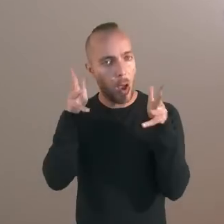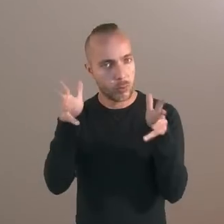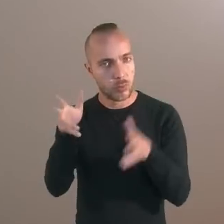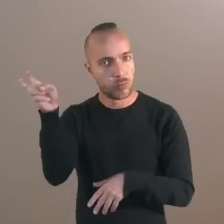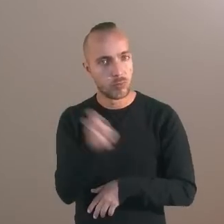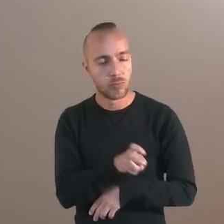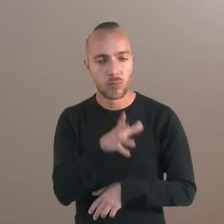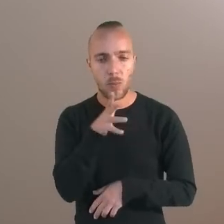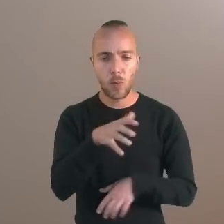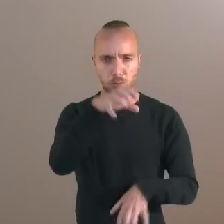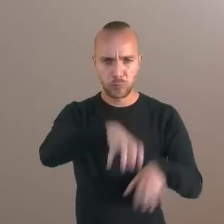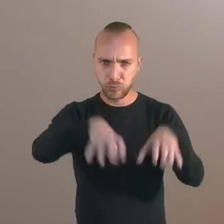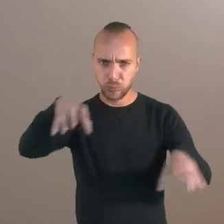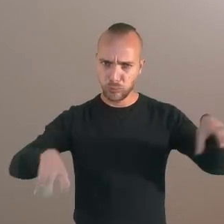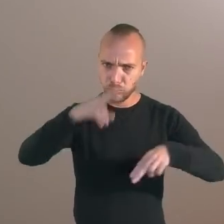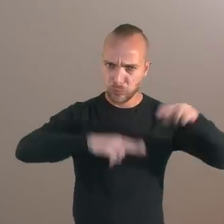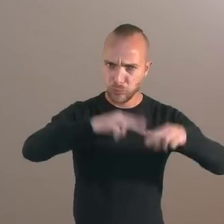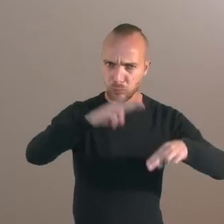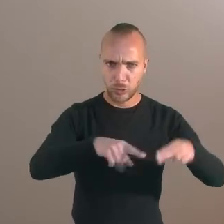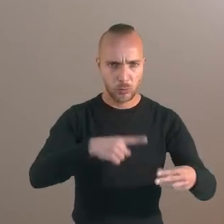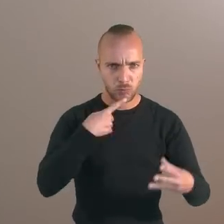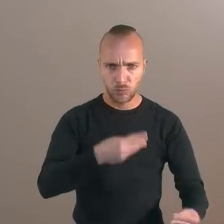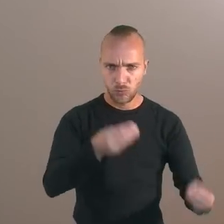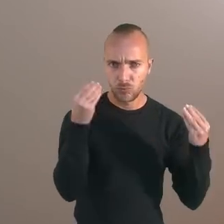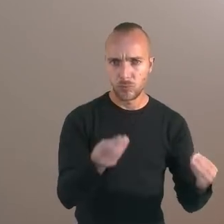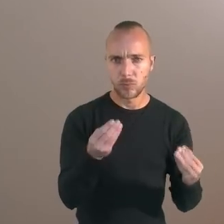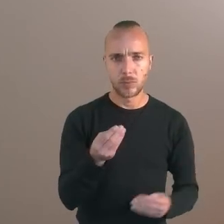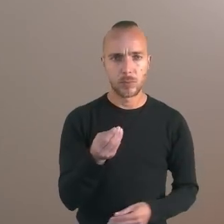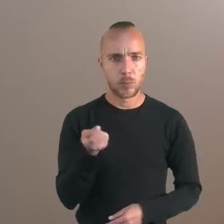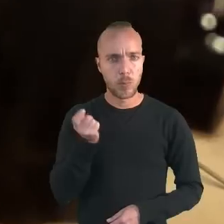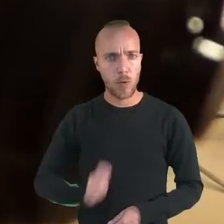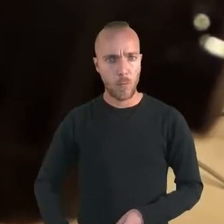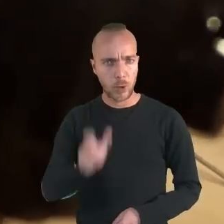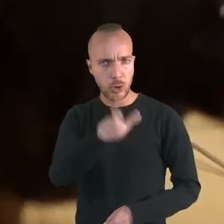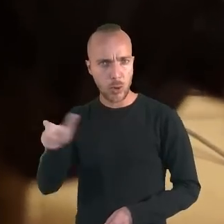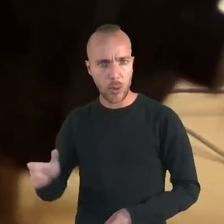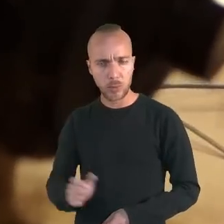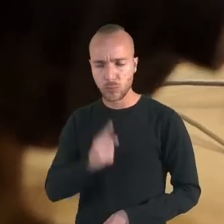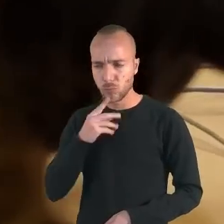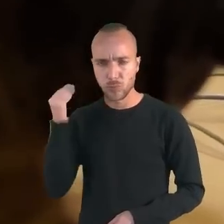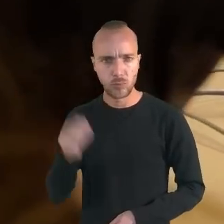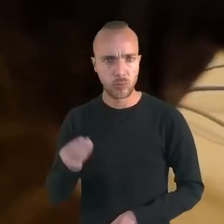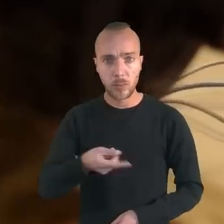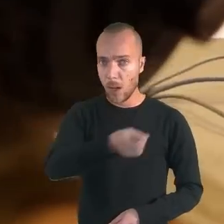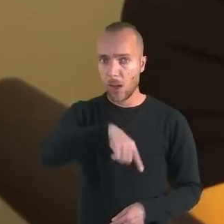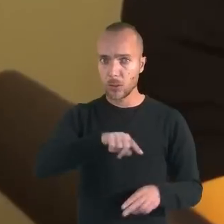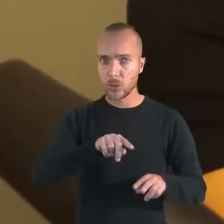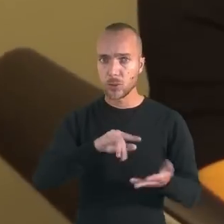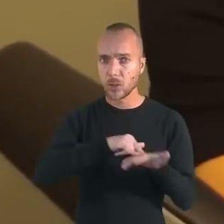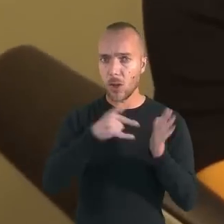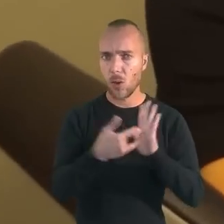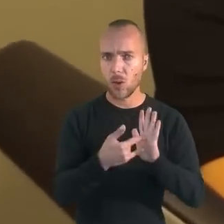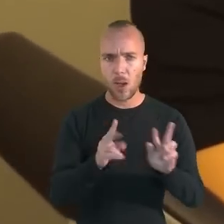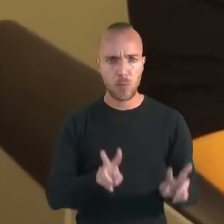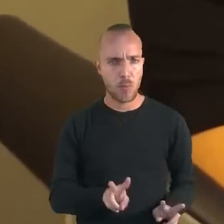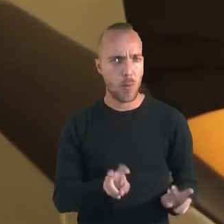Invito a que vengan aquí, que son unas grandes instalaciones y tienen unos buenos profesionales. Y yo diría incluso que son pioneros tecnológicos,